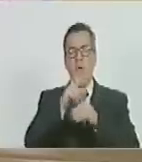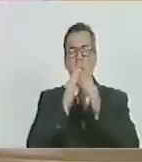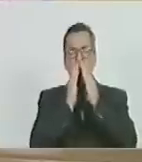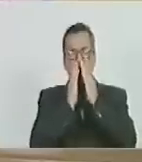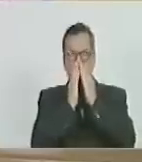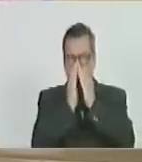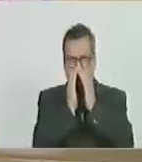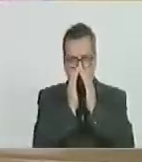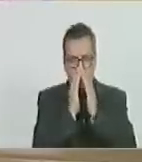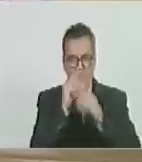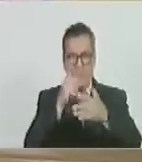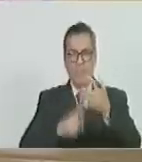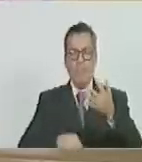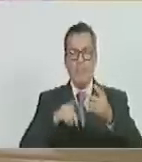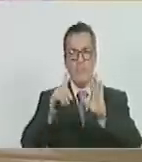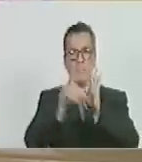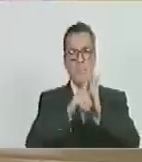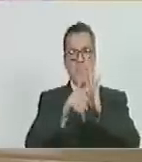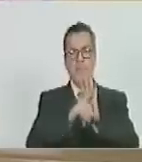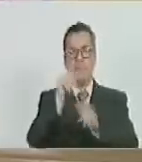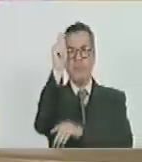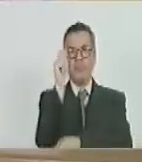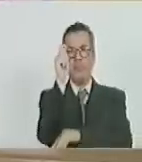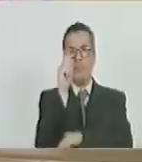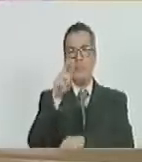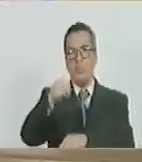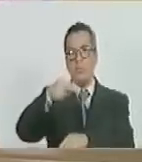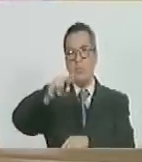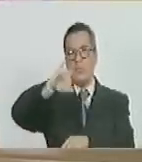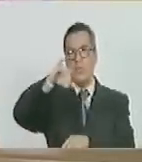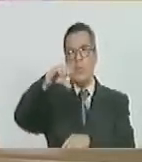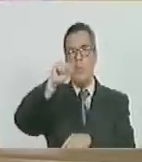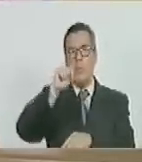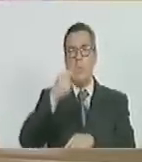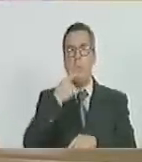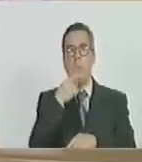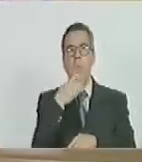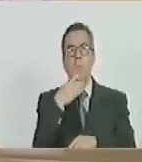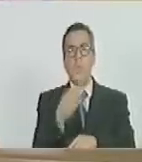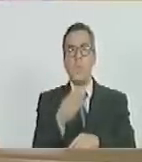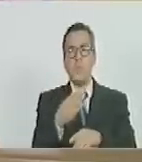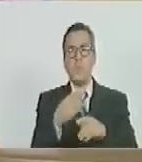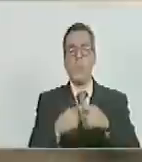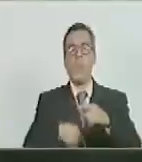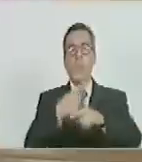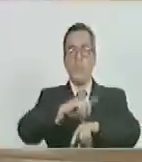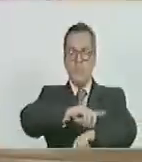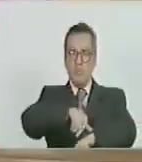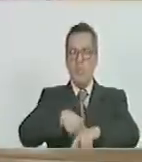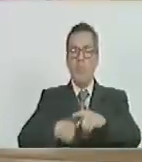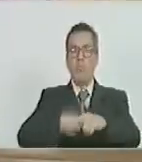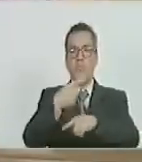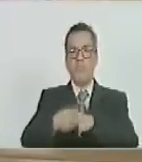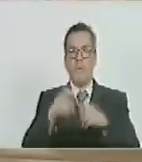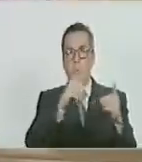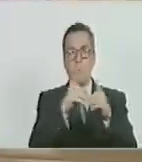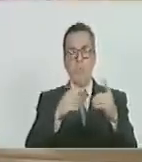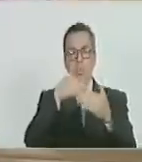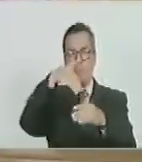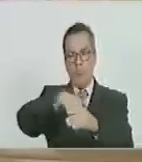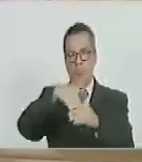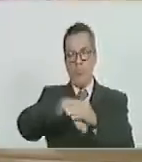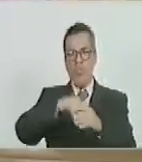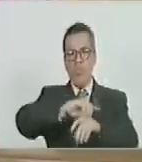Posteriormente, el presidente otorgó el derecho de palabra a la diputada María Gabriela Vega, quien solicitó el diferimiento del debate. Sometido a votación,